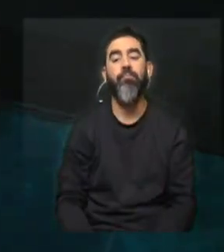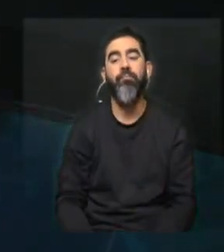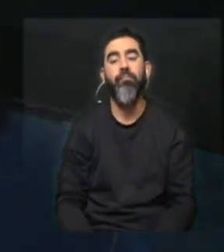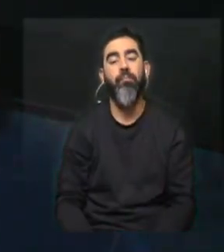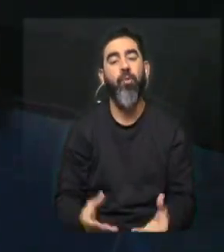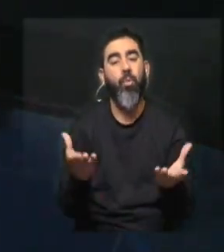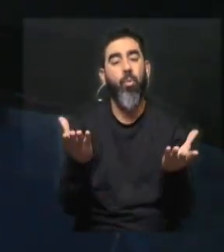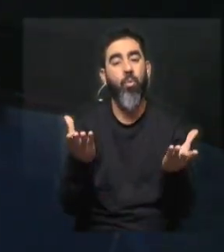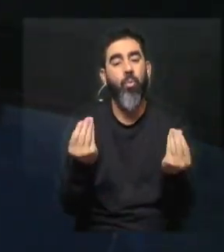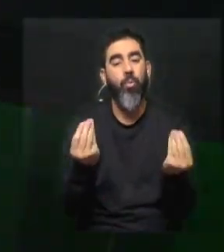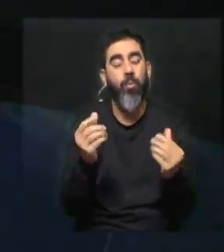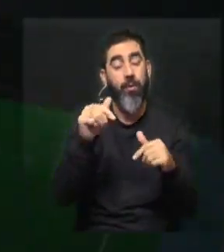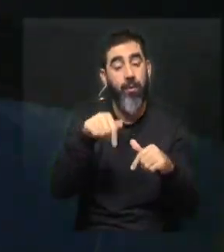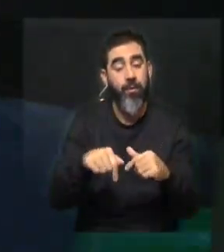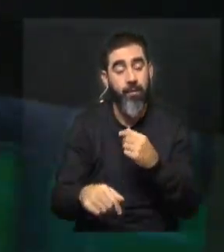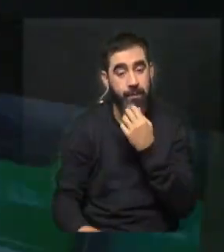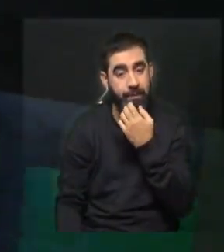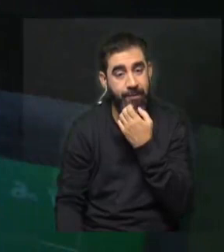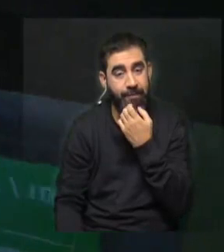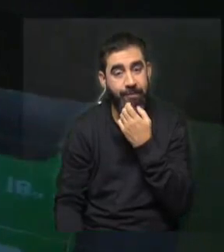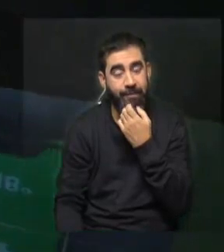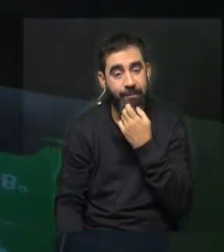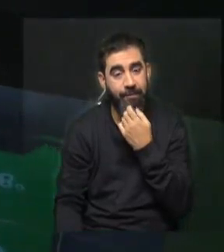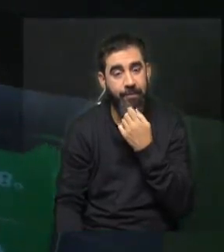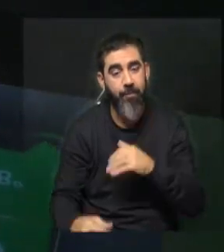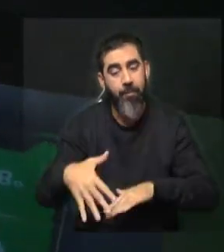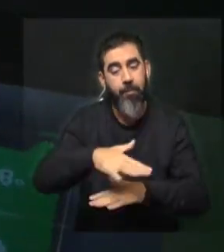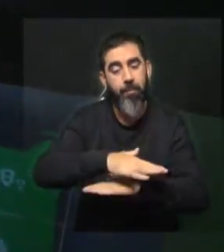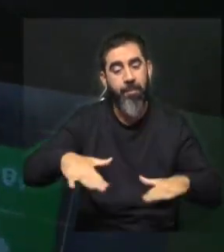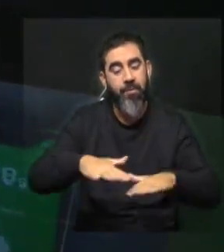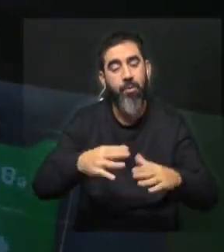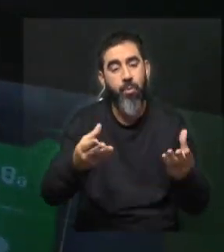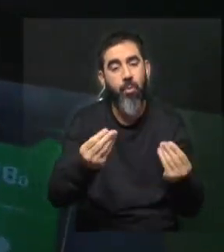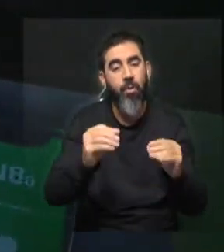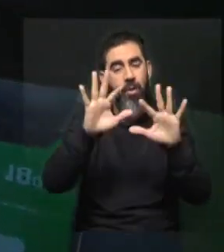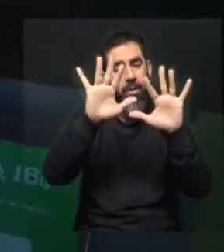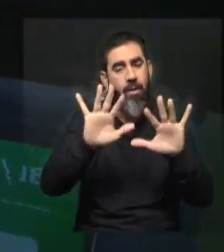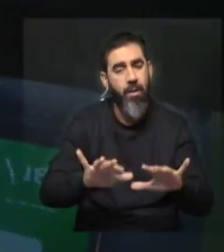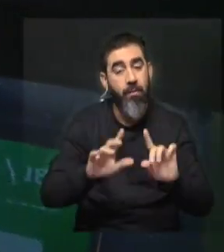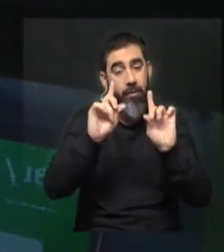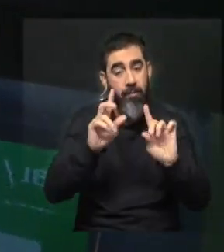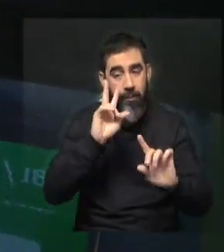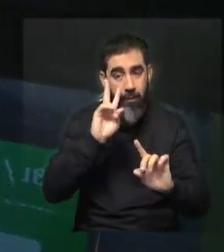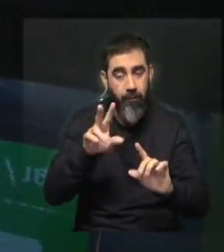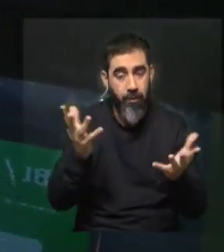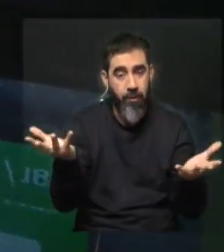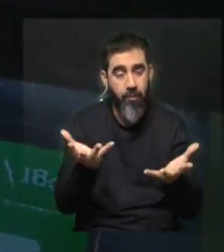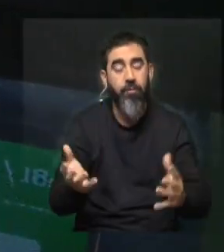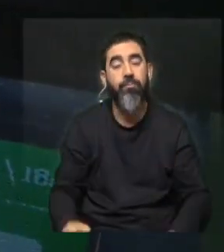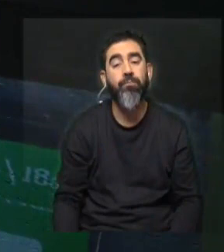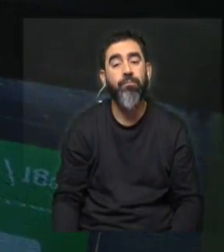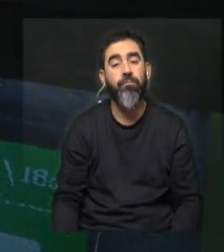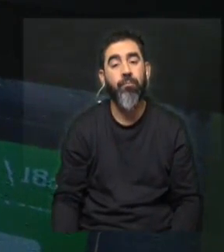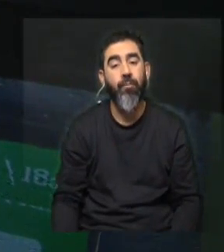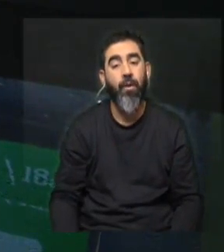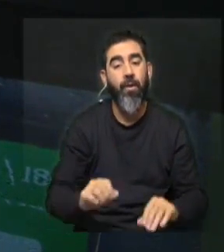mucho menos le voy a decir eh muchísima humedad el piso está está mojado bueno efectivamente